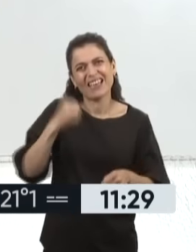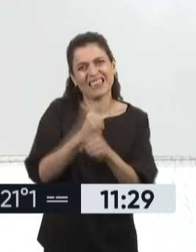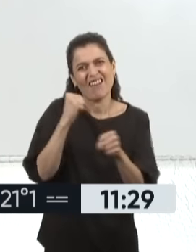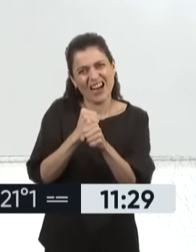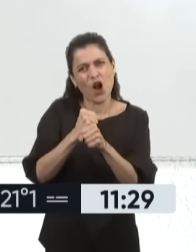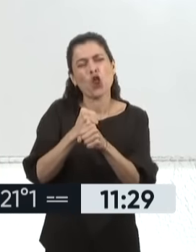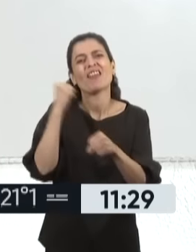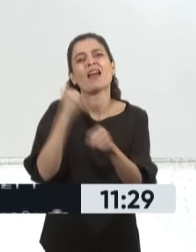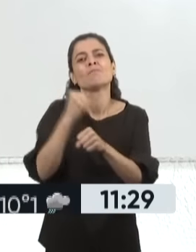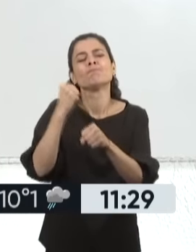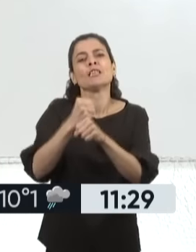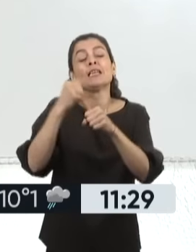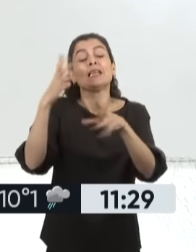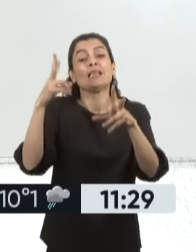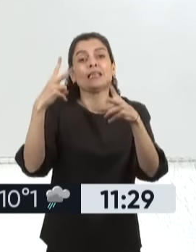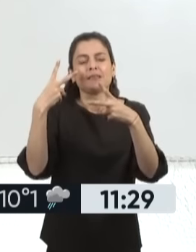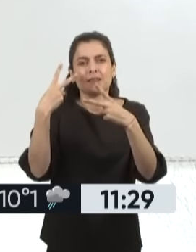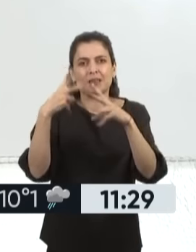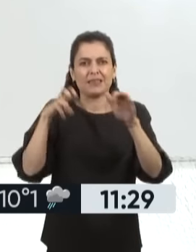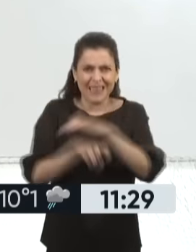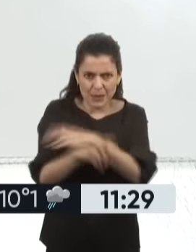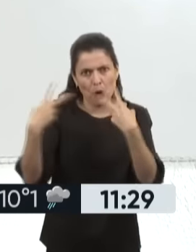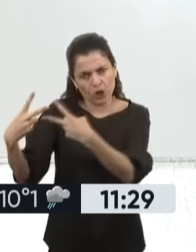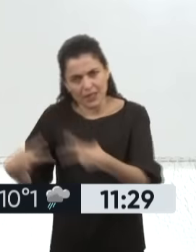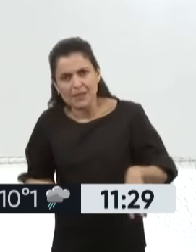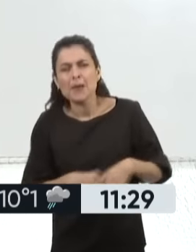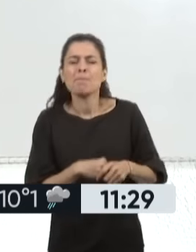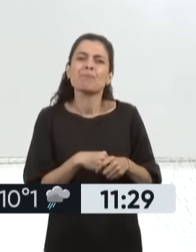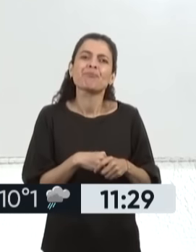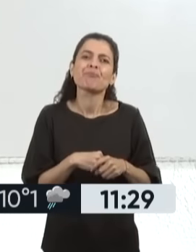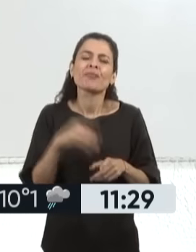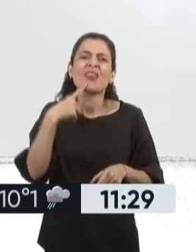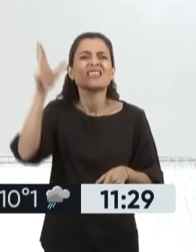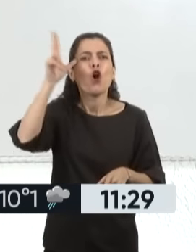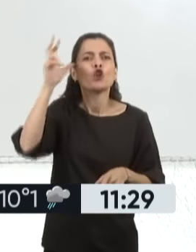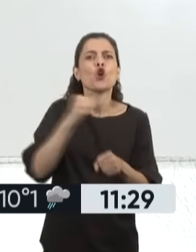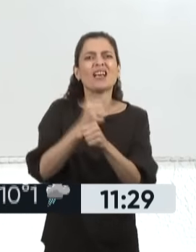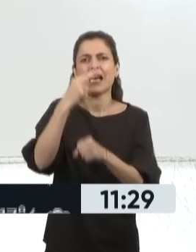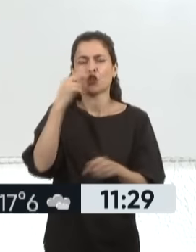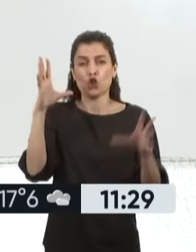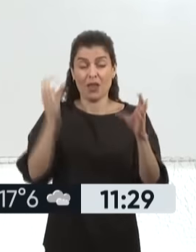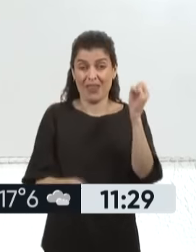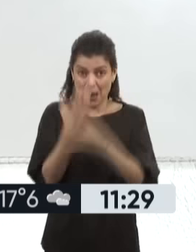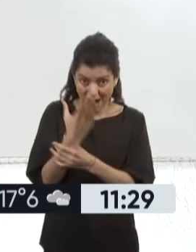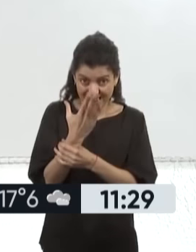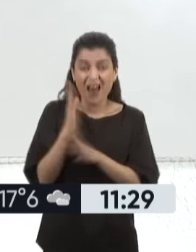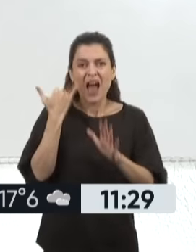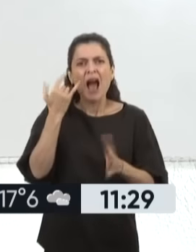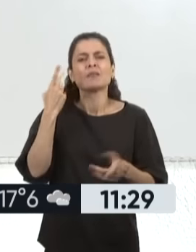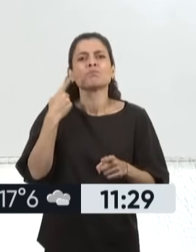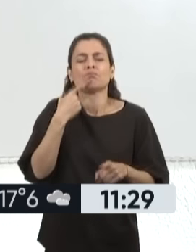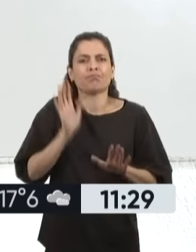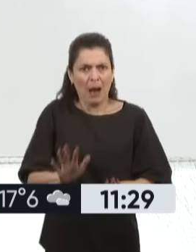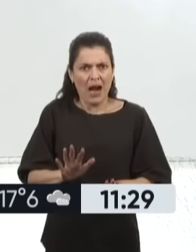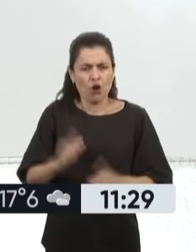6 de mayo asambleas informativas corte del servicio de 8 a 11 de la mañana esto es por